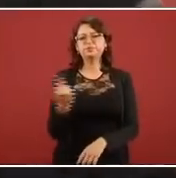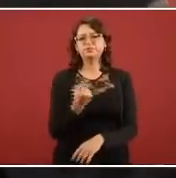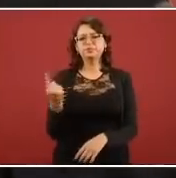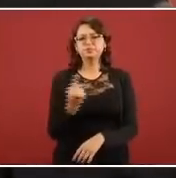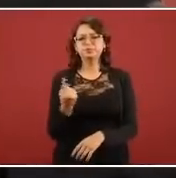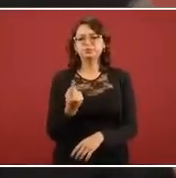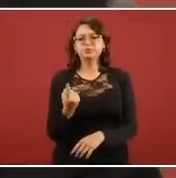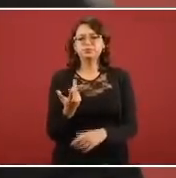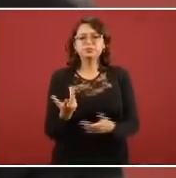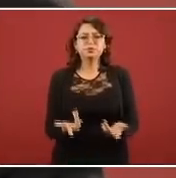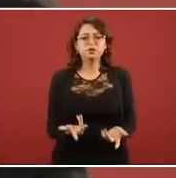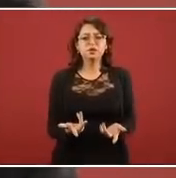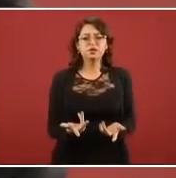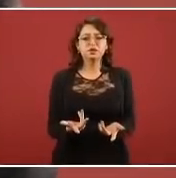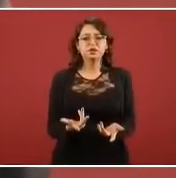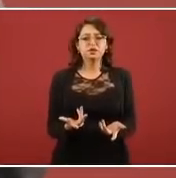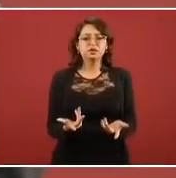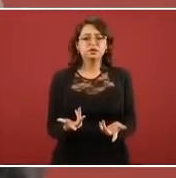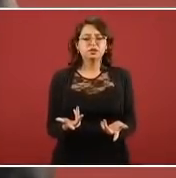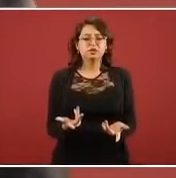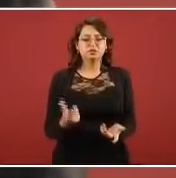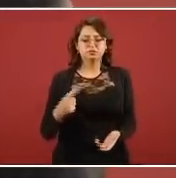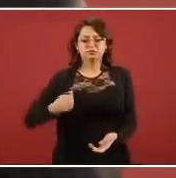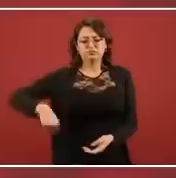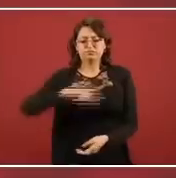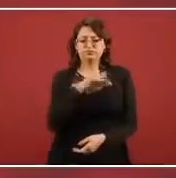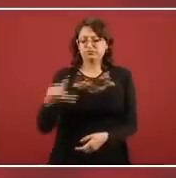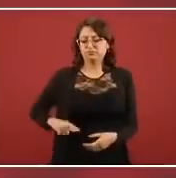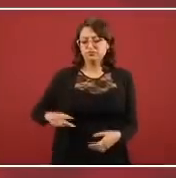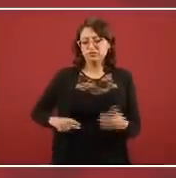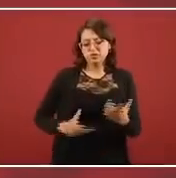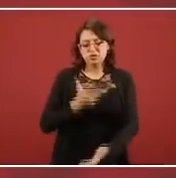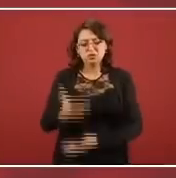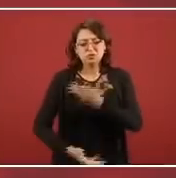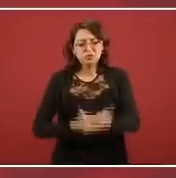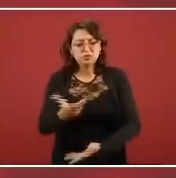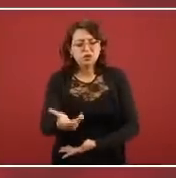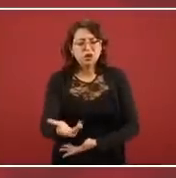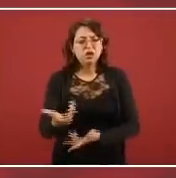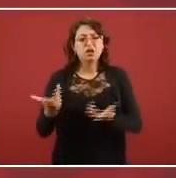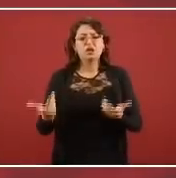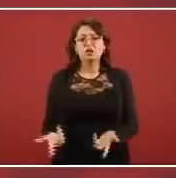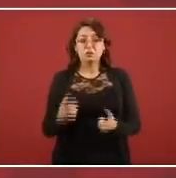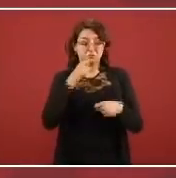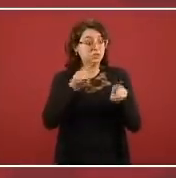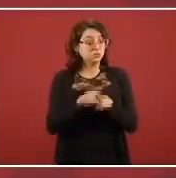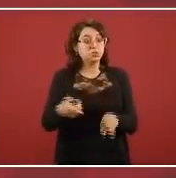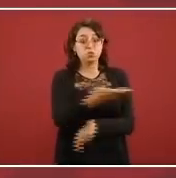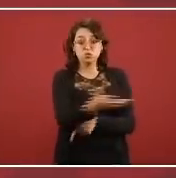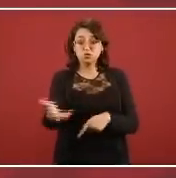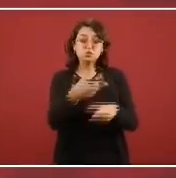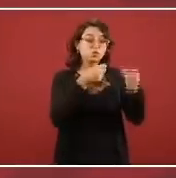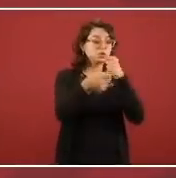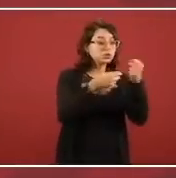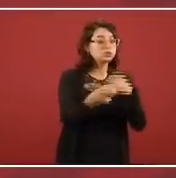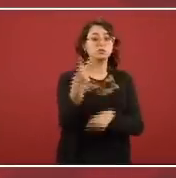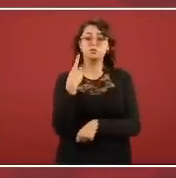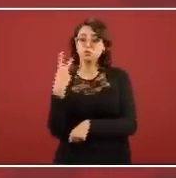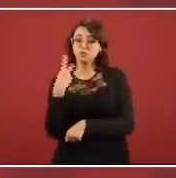de una u otra manera servidores públicos, estamos expuestos, el periodista, el